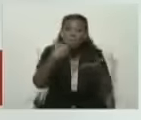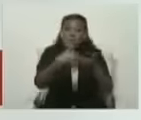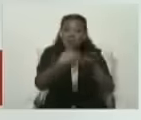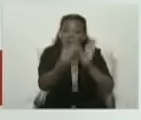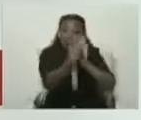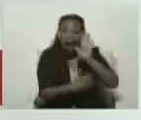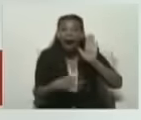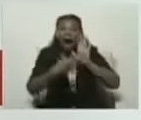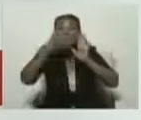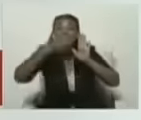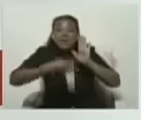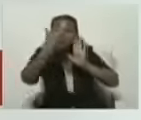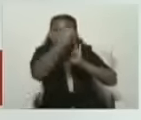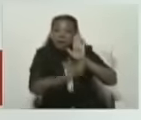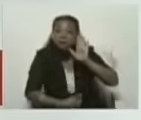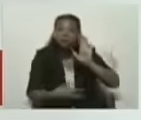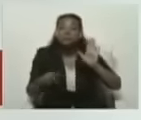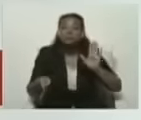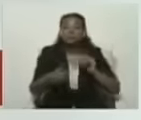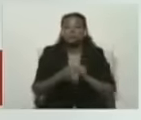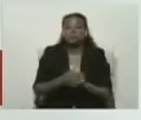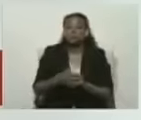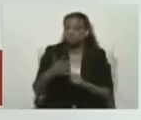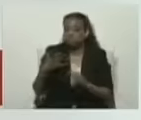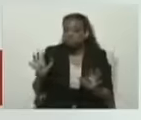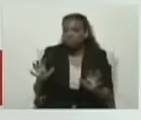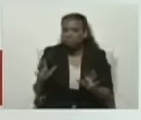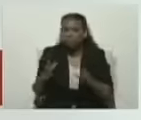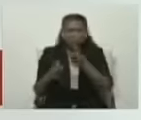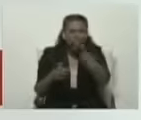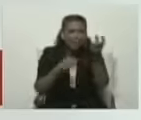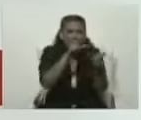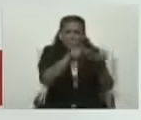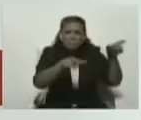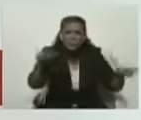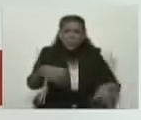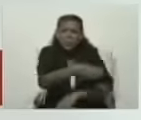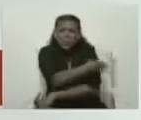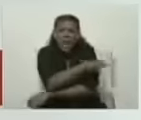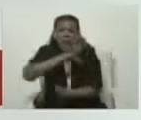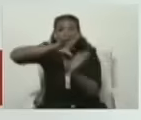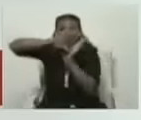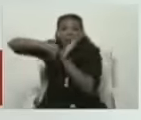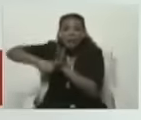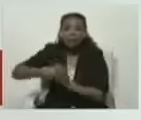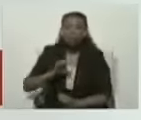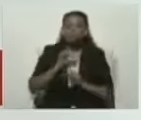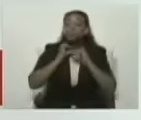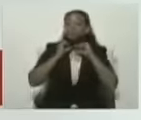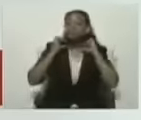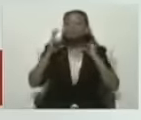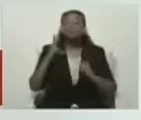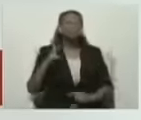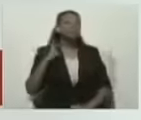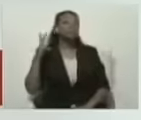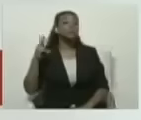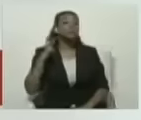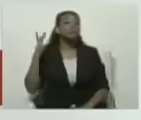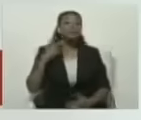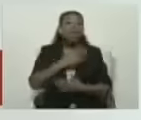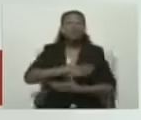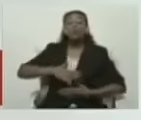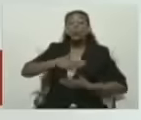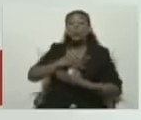todavía lo dice Henry Ramos Alup. Unos ladrones que además se van a